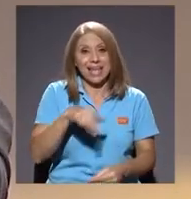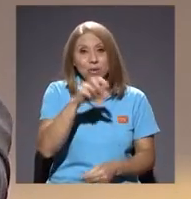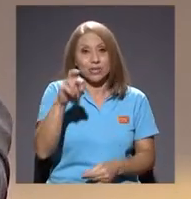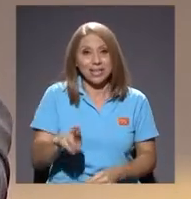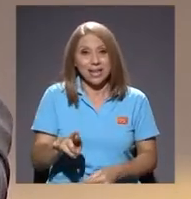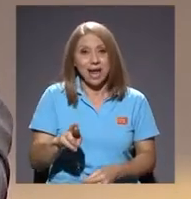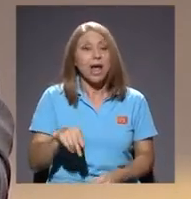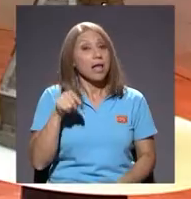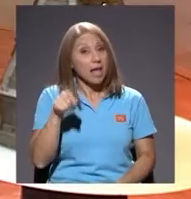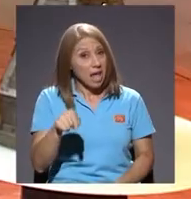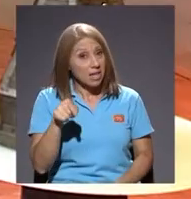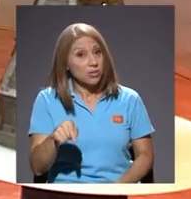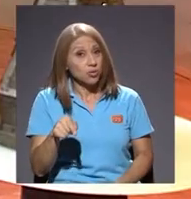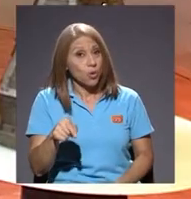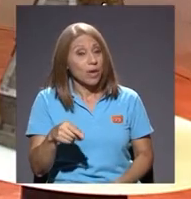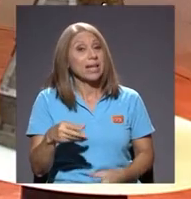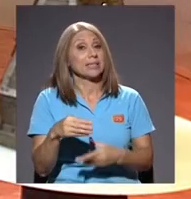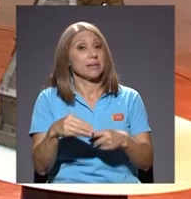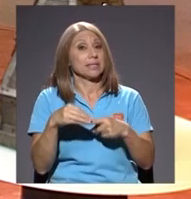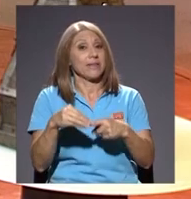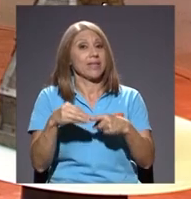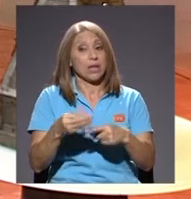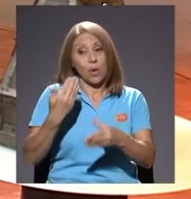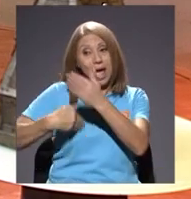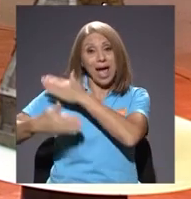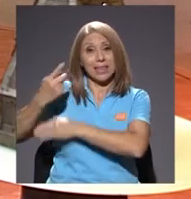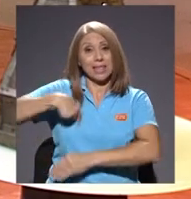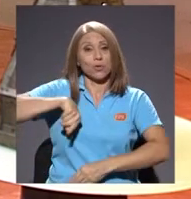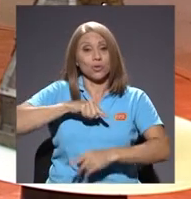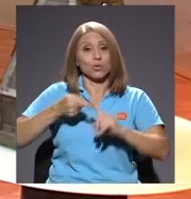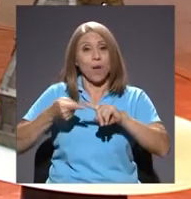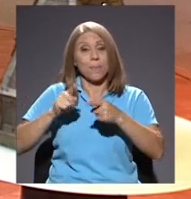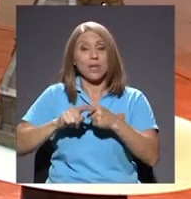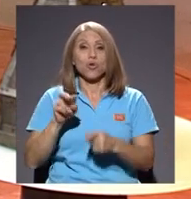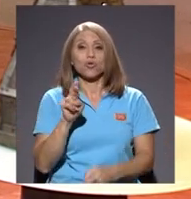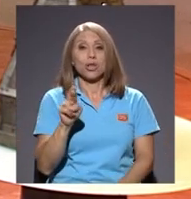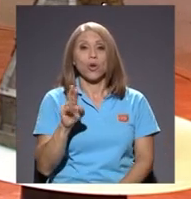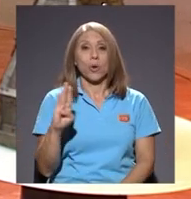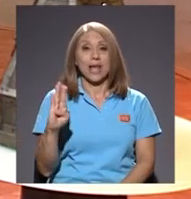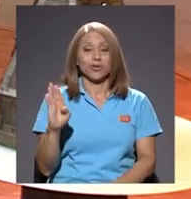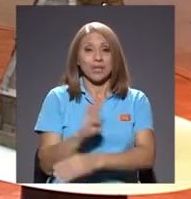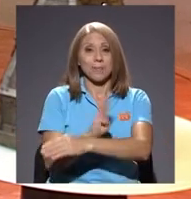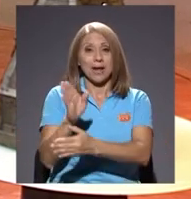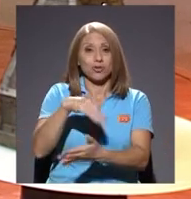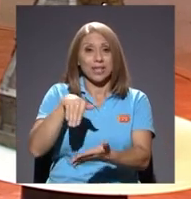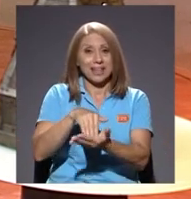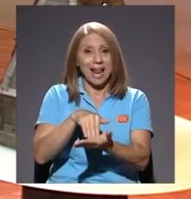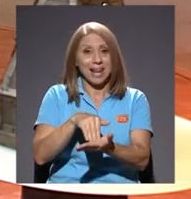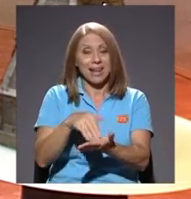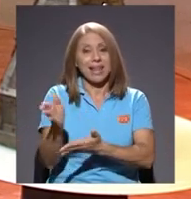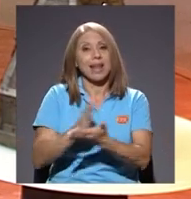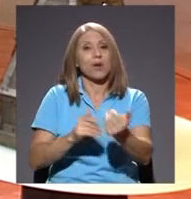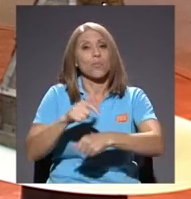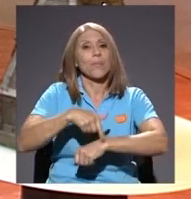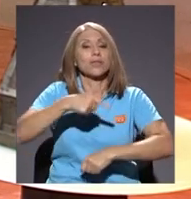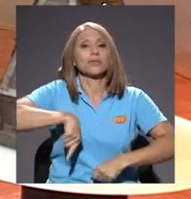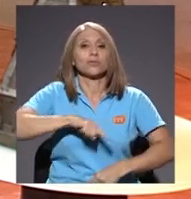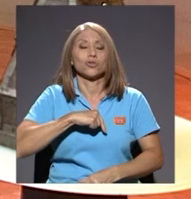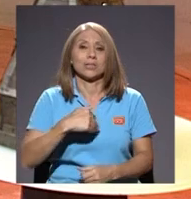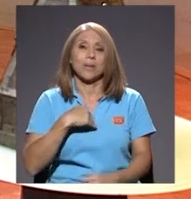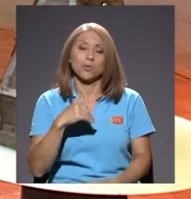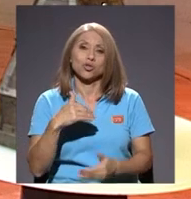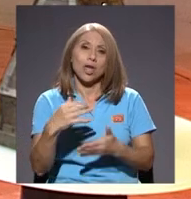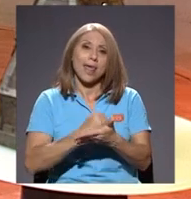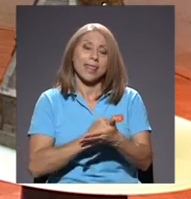sido significativo cuando estaba a nuestro amigo rodrigo bolaños en el banco citar en algún momento nosotros teníamos tasas del 12 por ciento